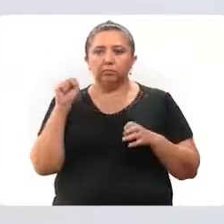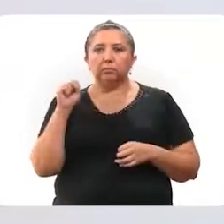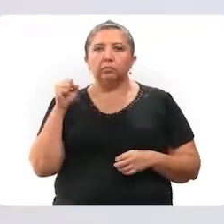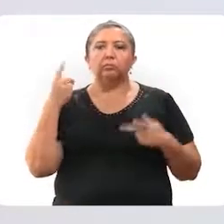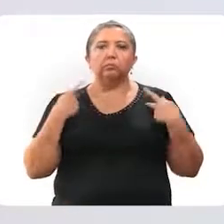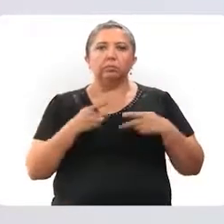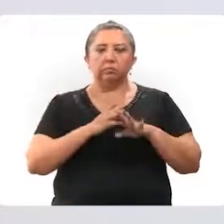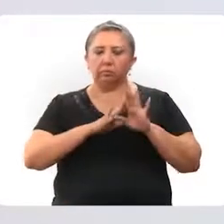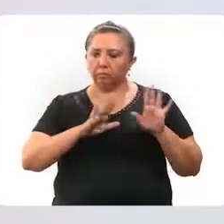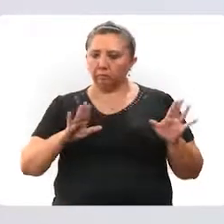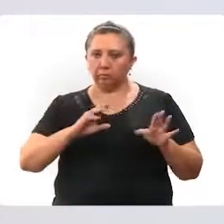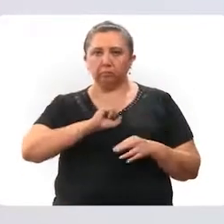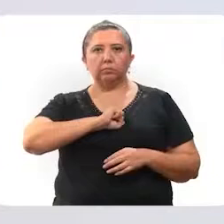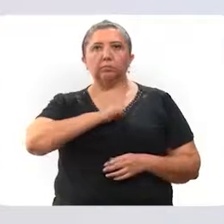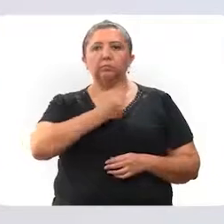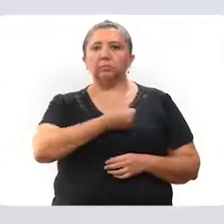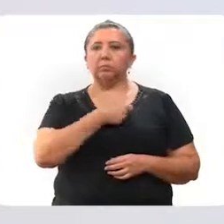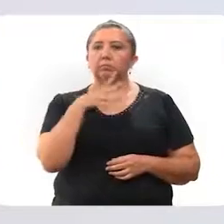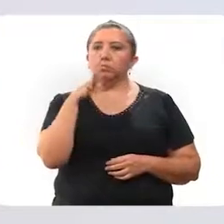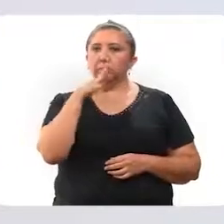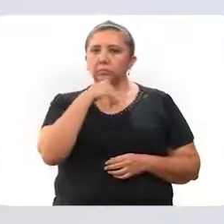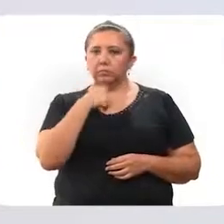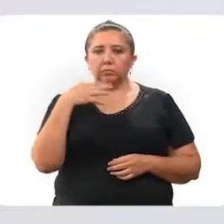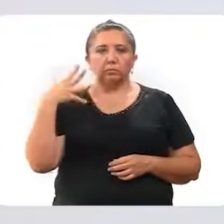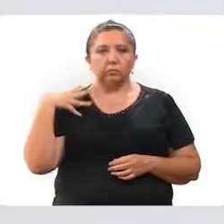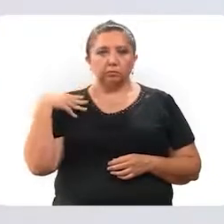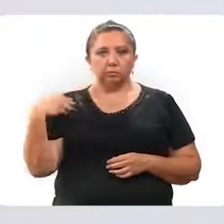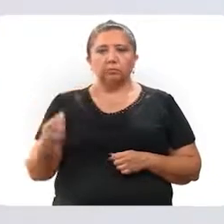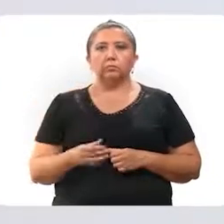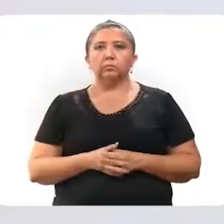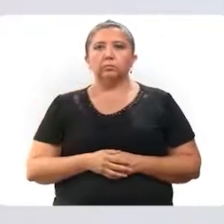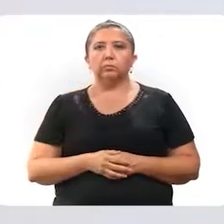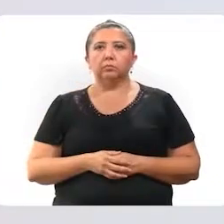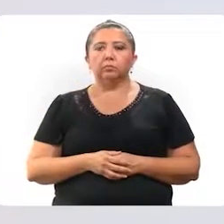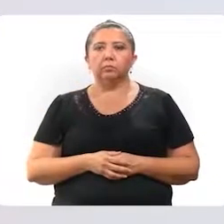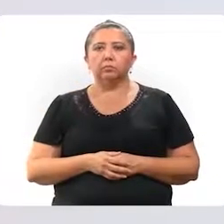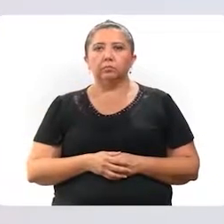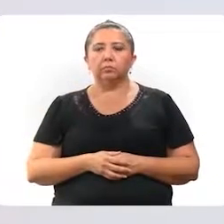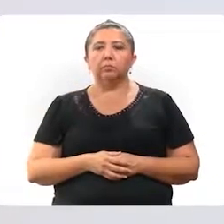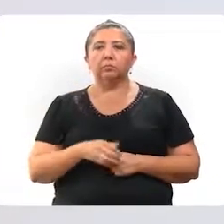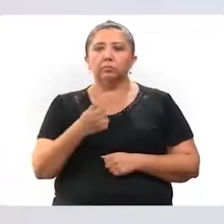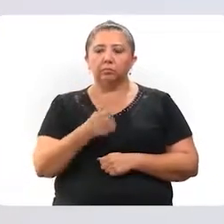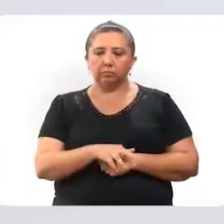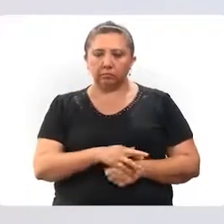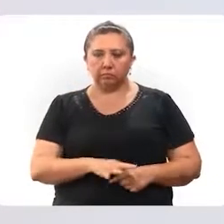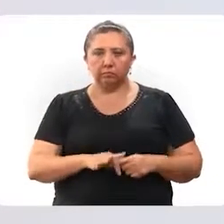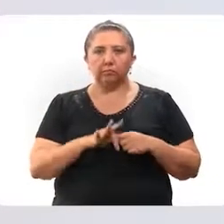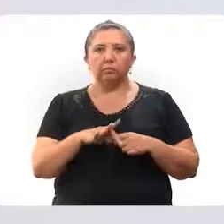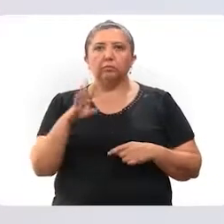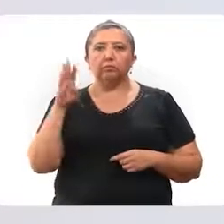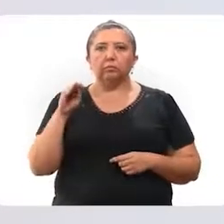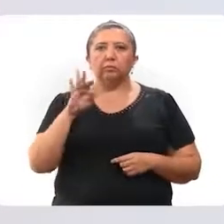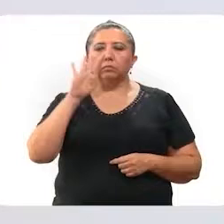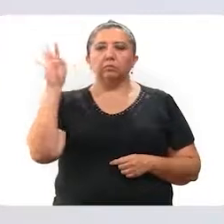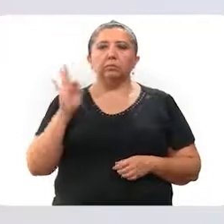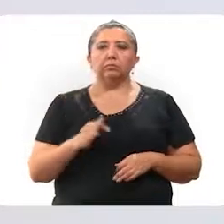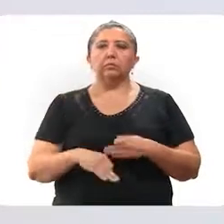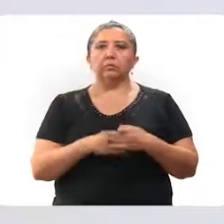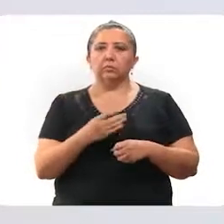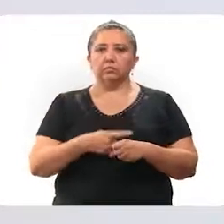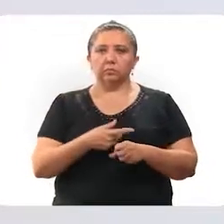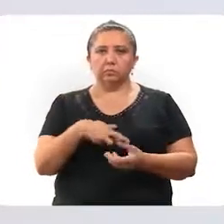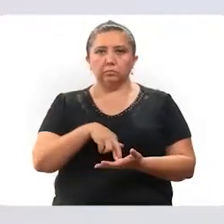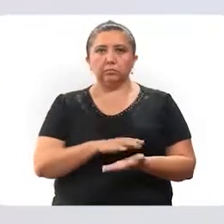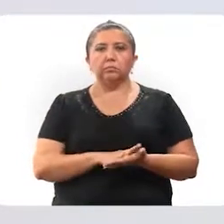98.960 pacientes ya se recuperaron, no presentan síntomas ni pueden contagiar. Esta cifra representa el 90% del total